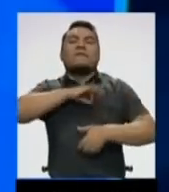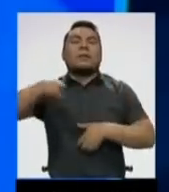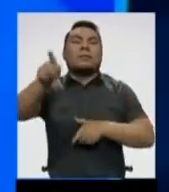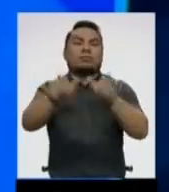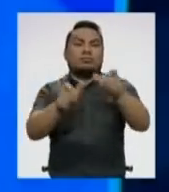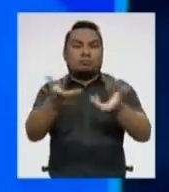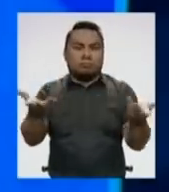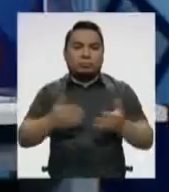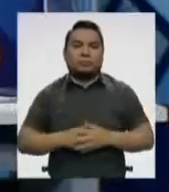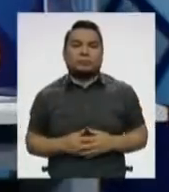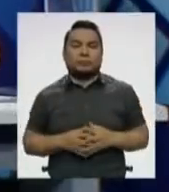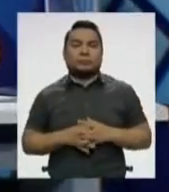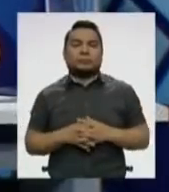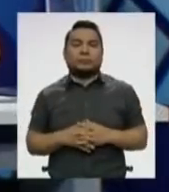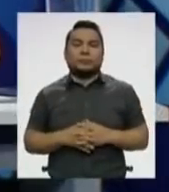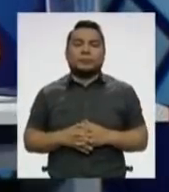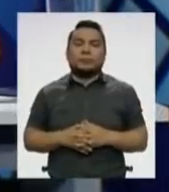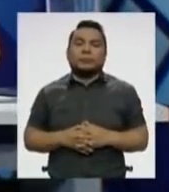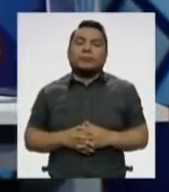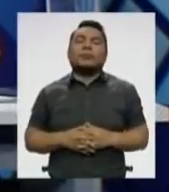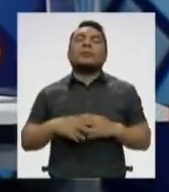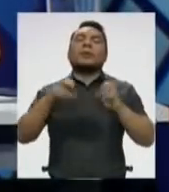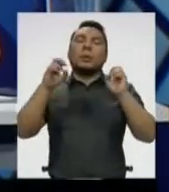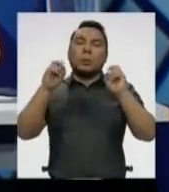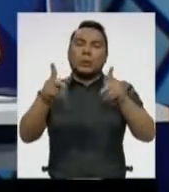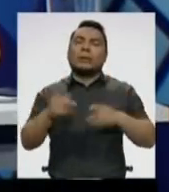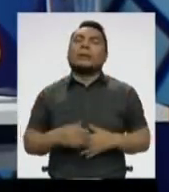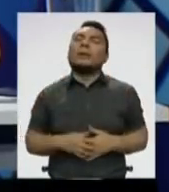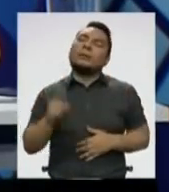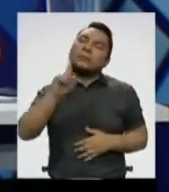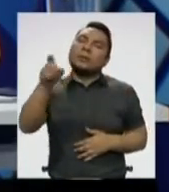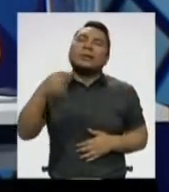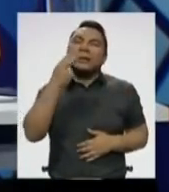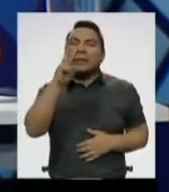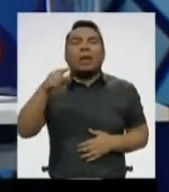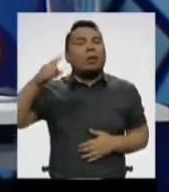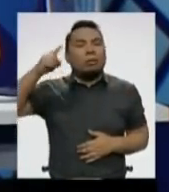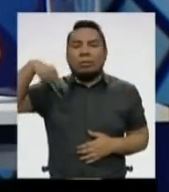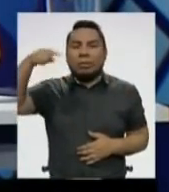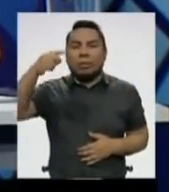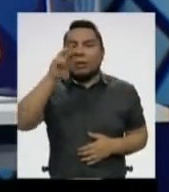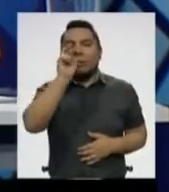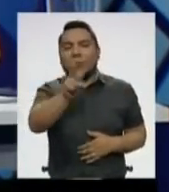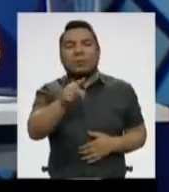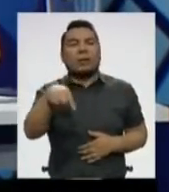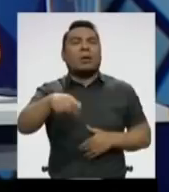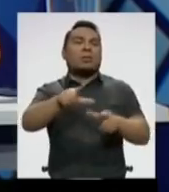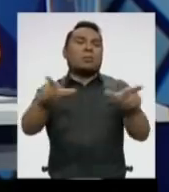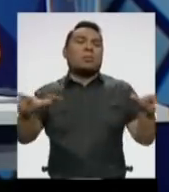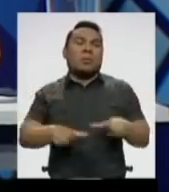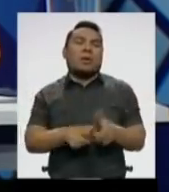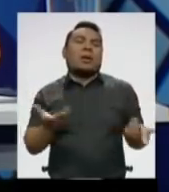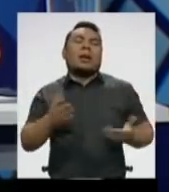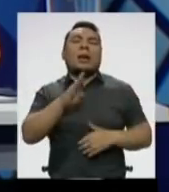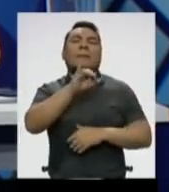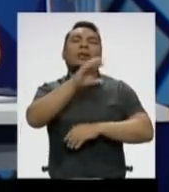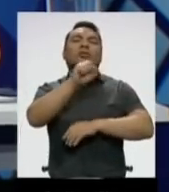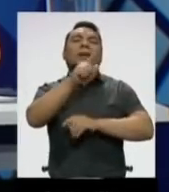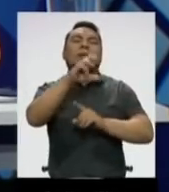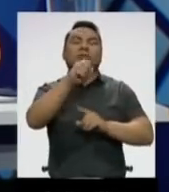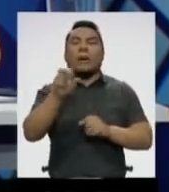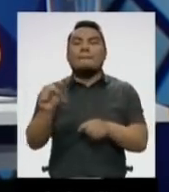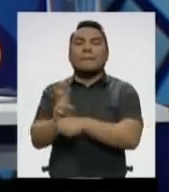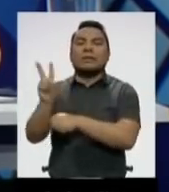del ciudadano. Señor Zurek, todos los días vemos cómo lugares de Lima, como Barrios Altos, La Victoria,